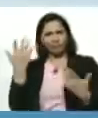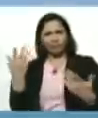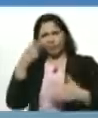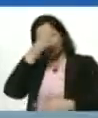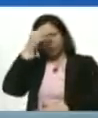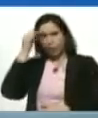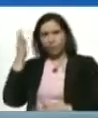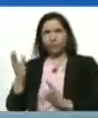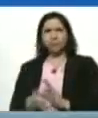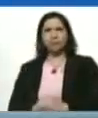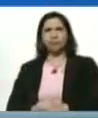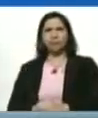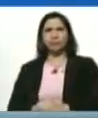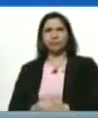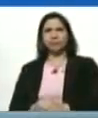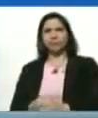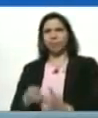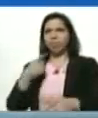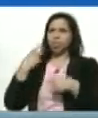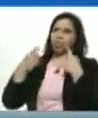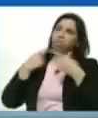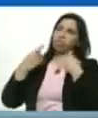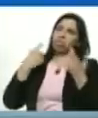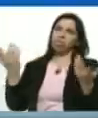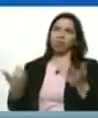su boca nada